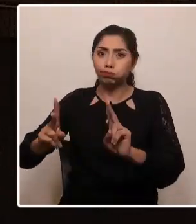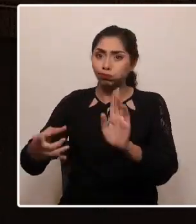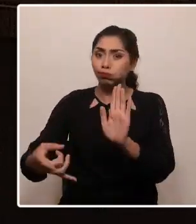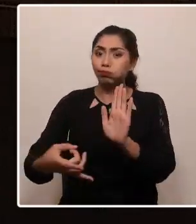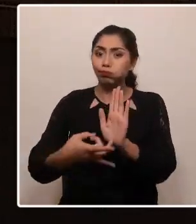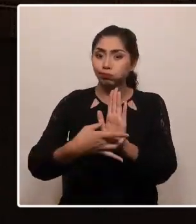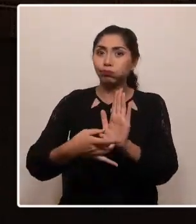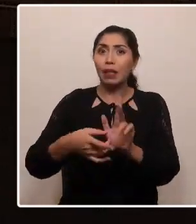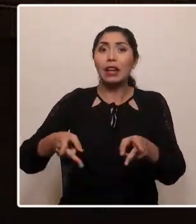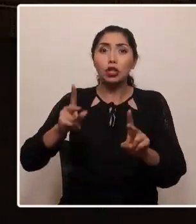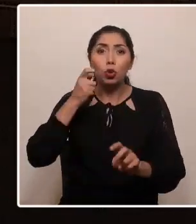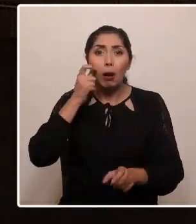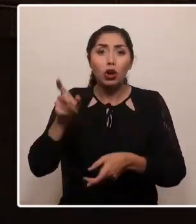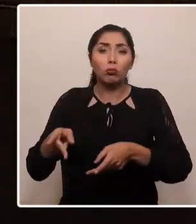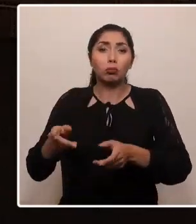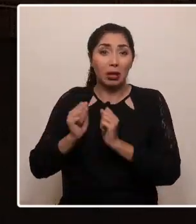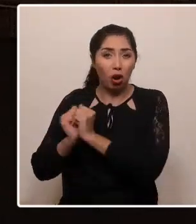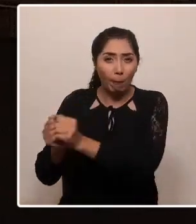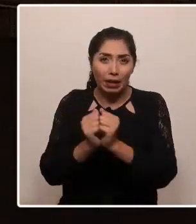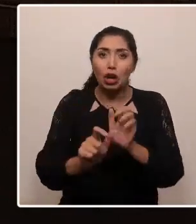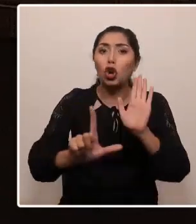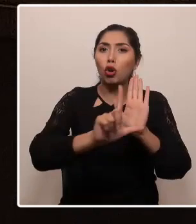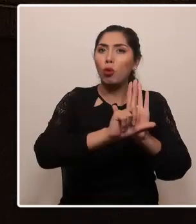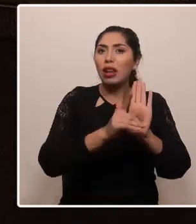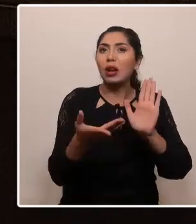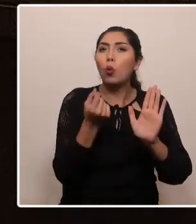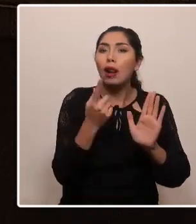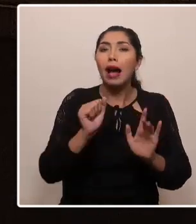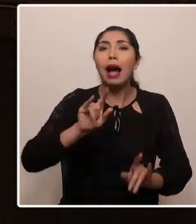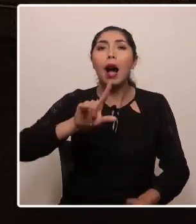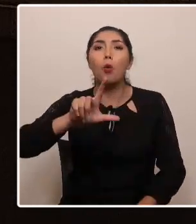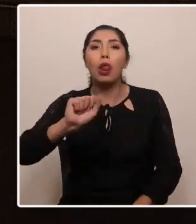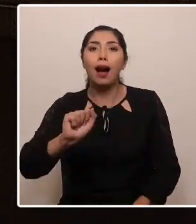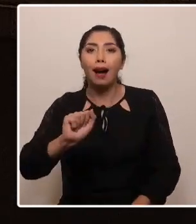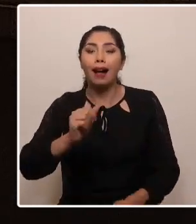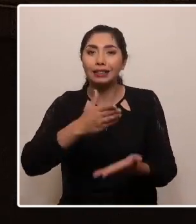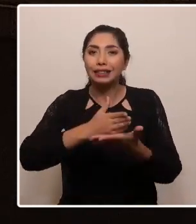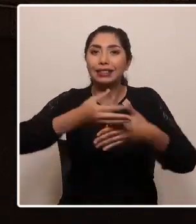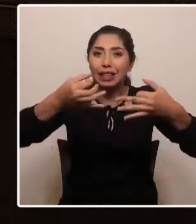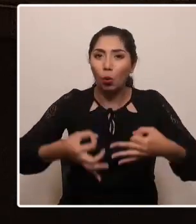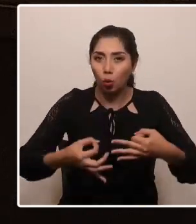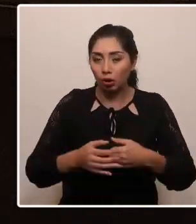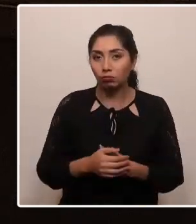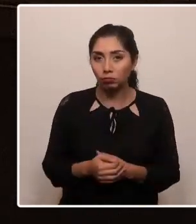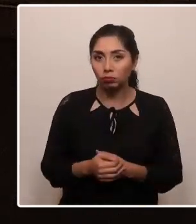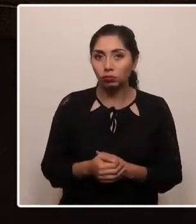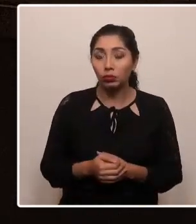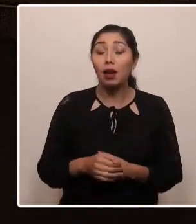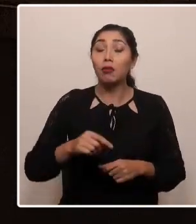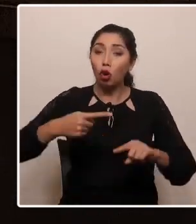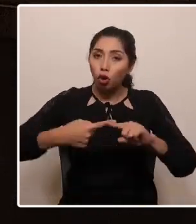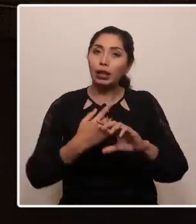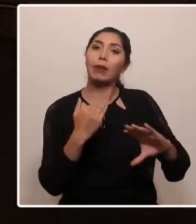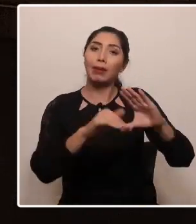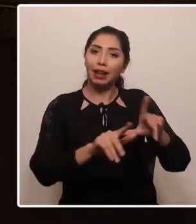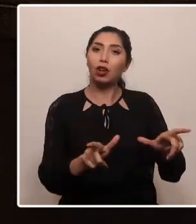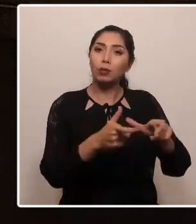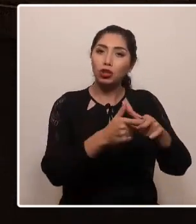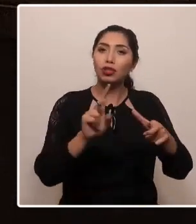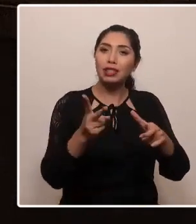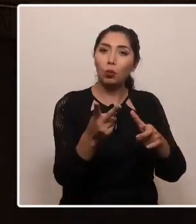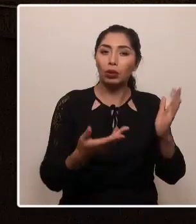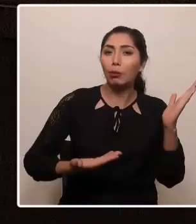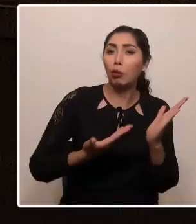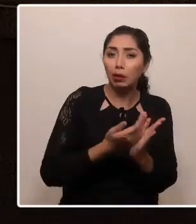compañeros y compañeras a través de leyes represivas como Aula Segura. Sé que este derecho se va a devolver a la comisión para una segunda propuesta, lo tengo claro, pero no